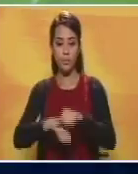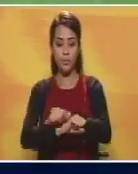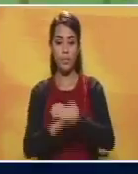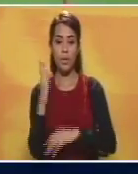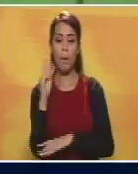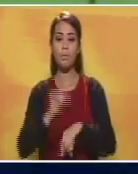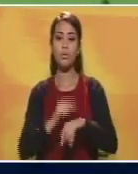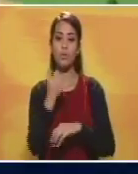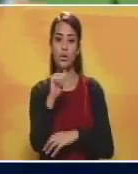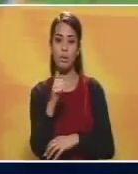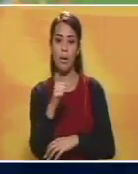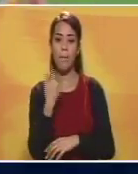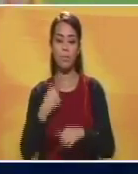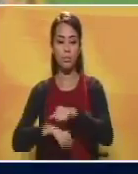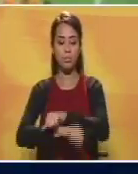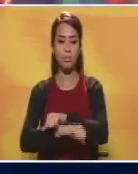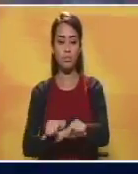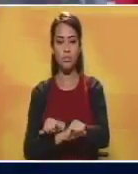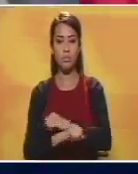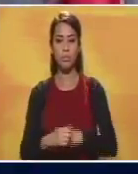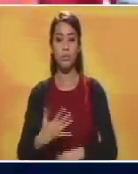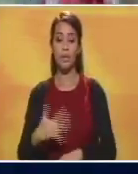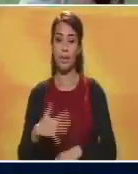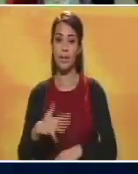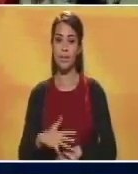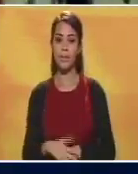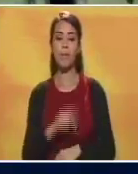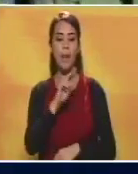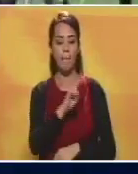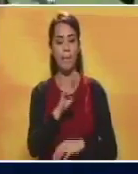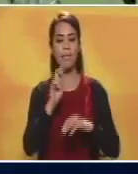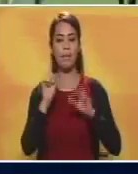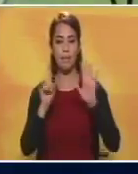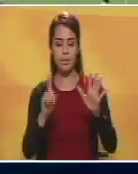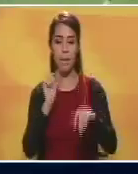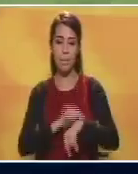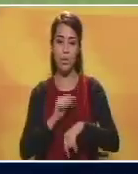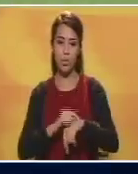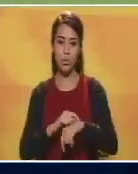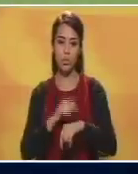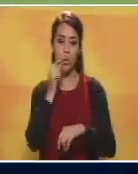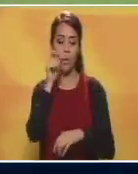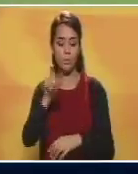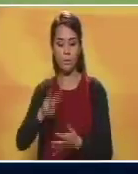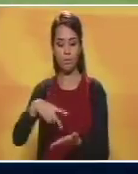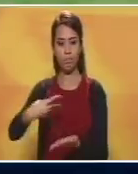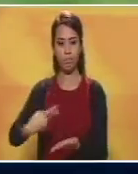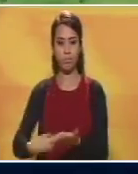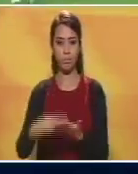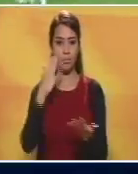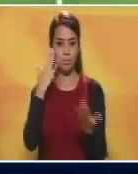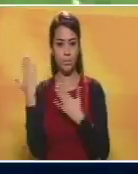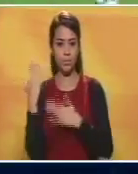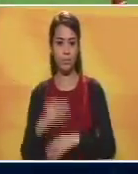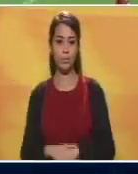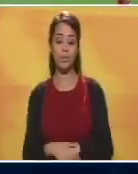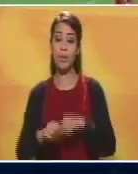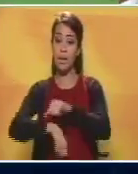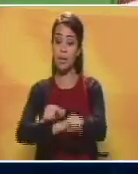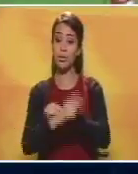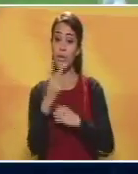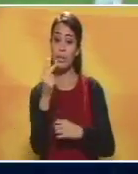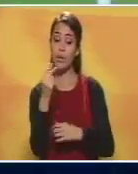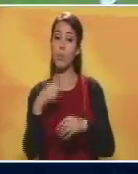al minuto 10 tras un saque de banda desde la derecha. Al 26, Pedro Ramírez cayó en el área y el mismo Carlos Sierra anotó